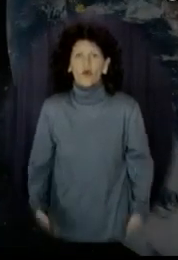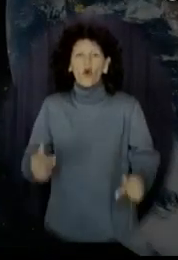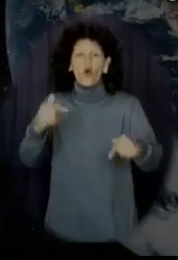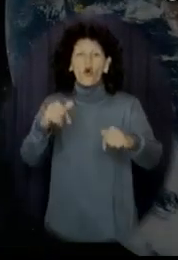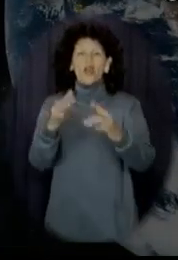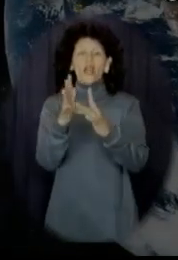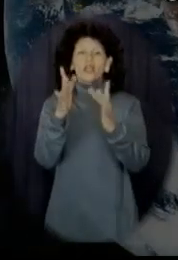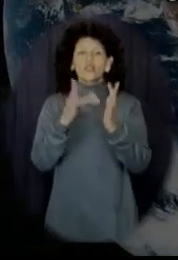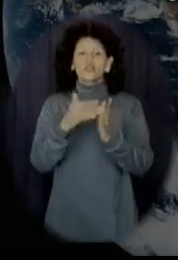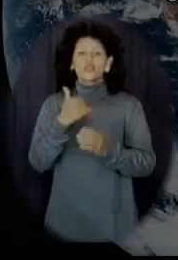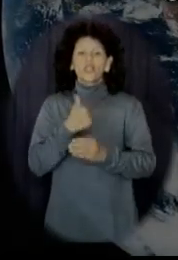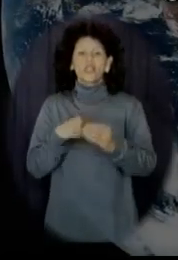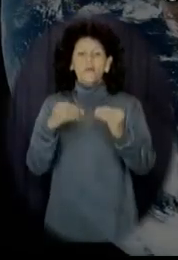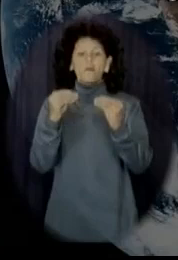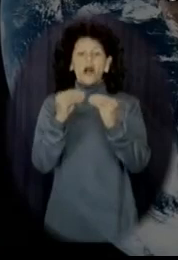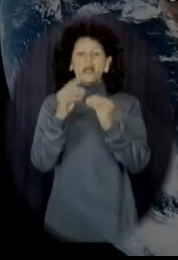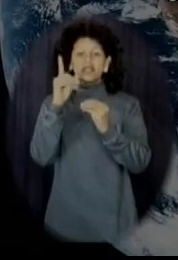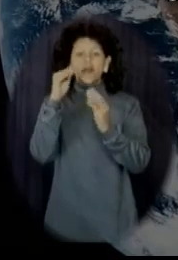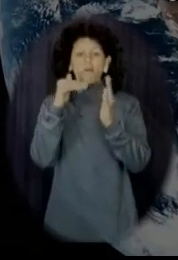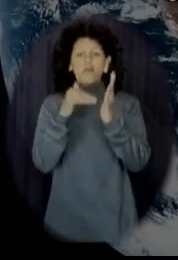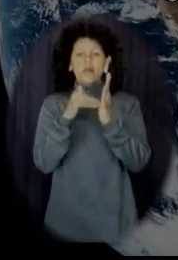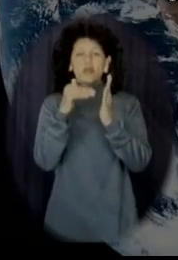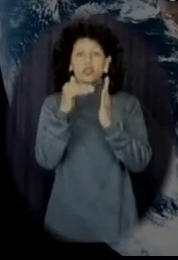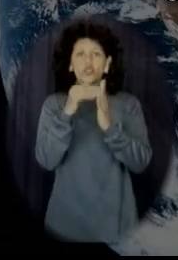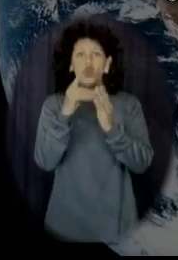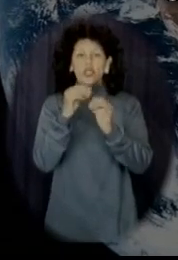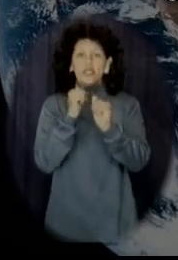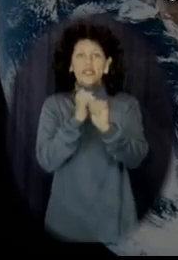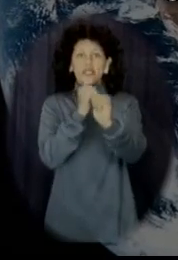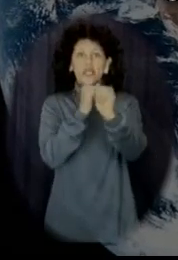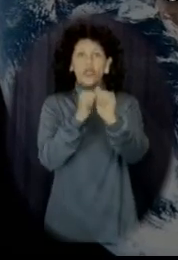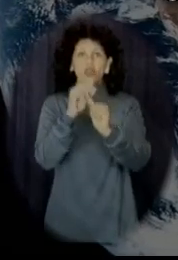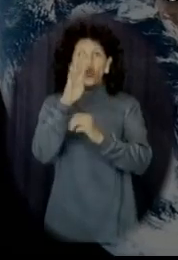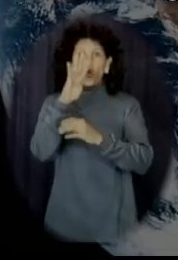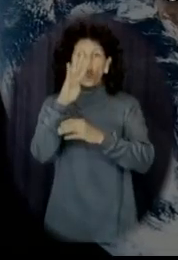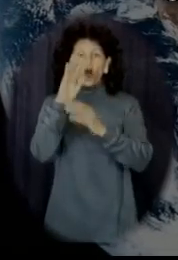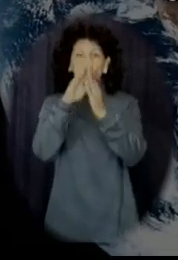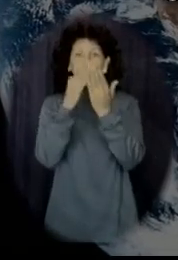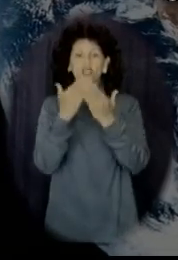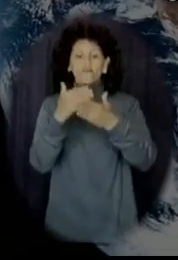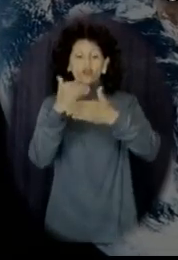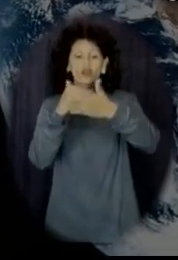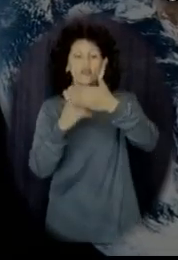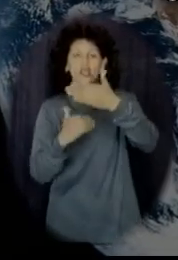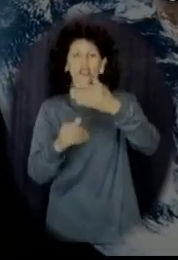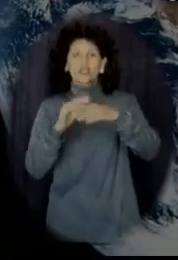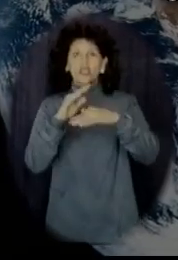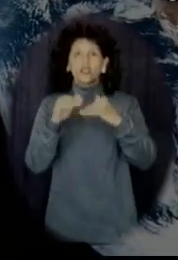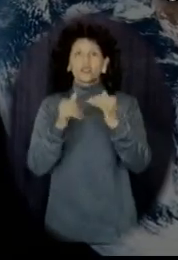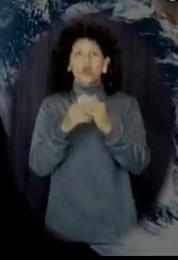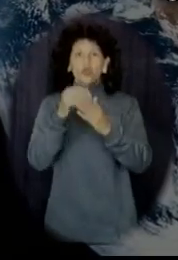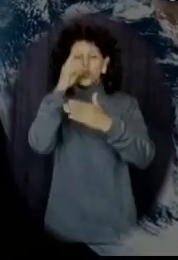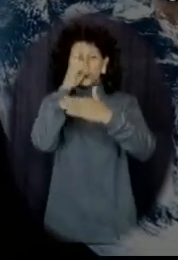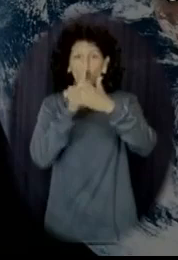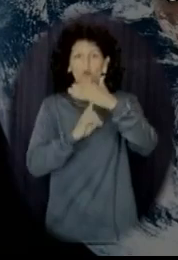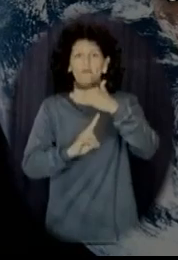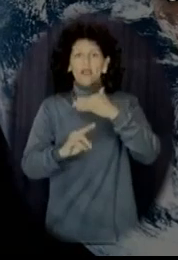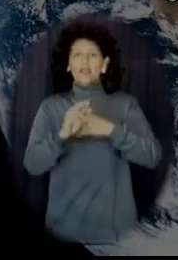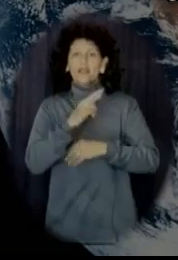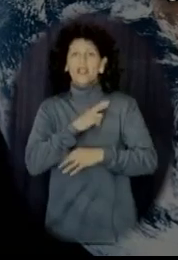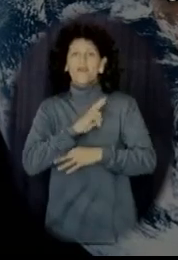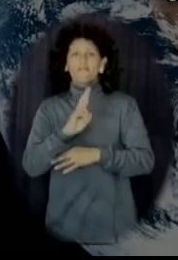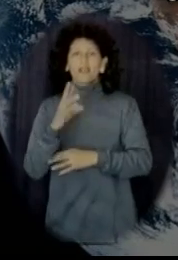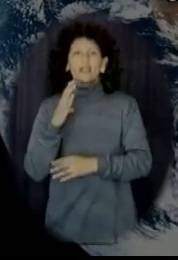Hoy Jesucristo tiene más de 1,000,000,000 de seguidores. 4 evangelios registran los humildes orígenes de la fe